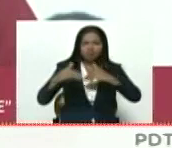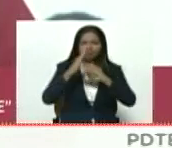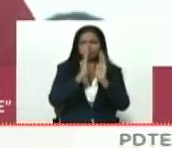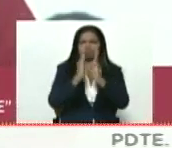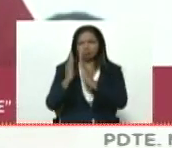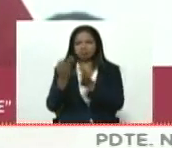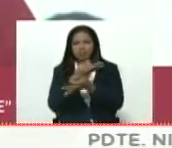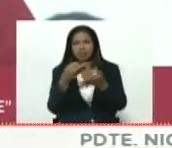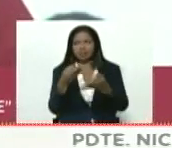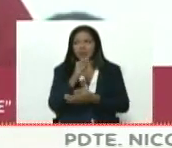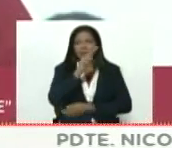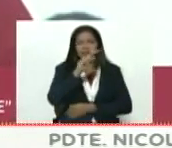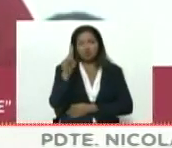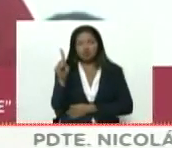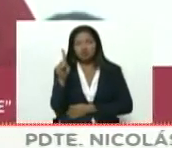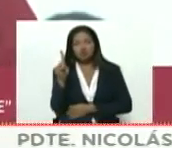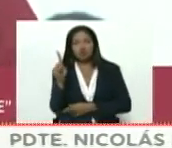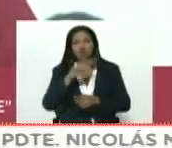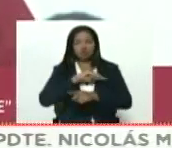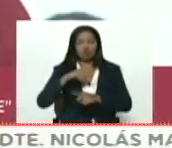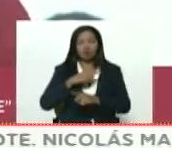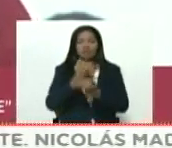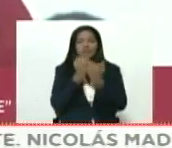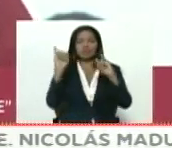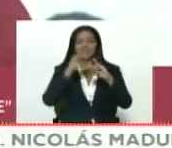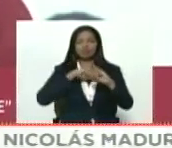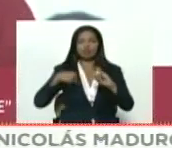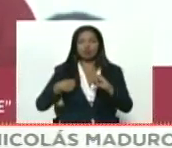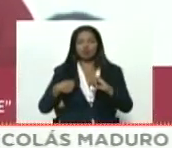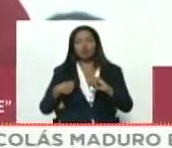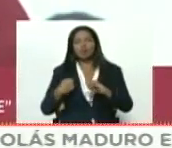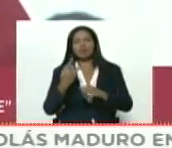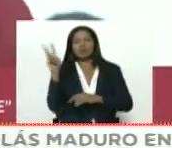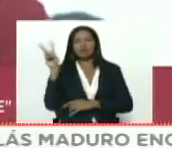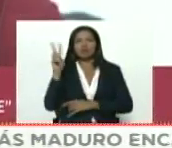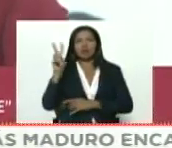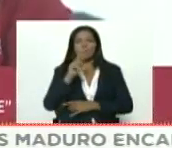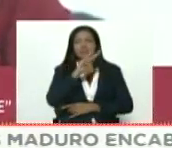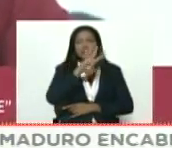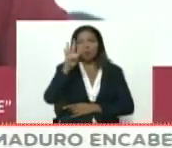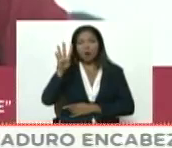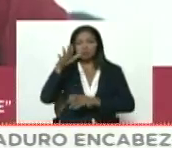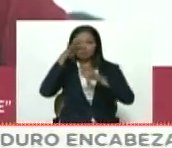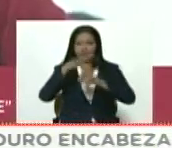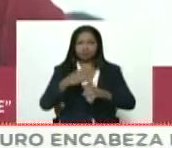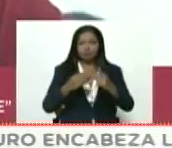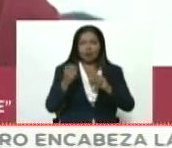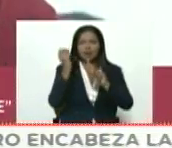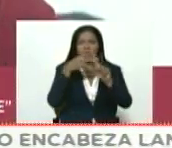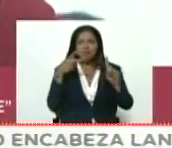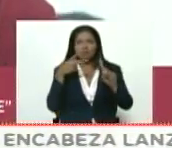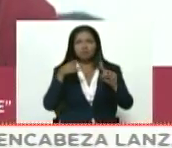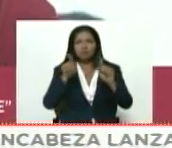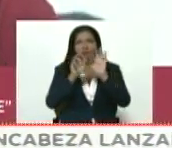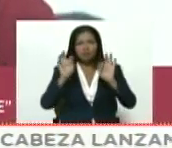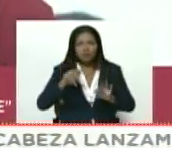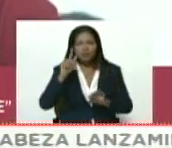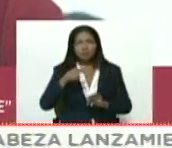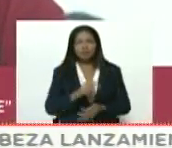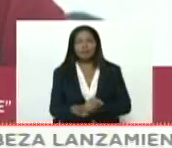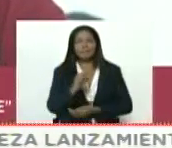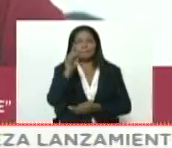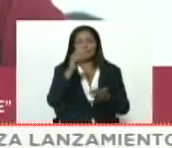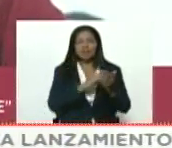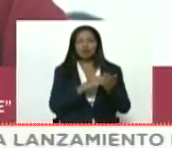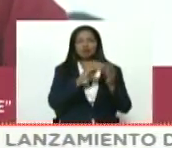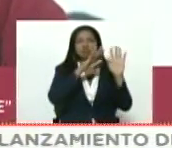organización. En el 21 sellábamos la independencia de Venezuela, en el 24 vencíamos en Ayacucho y en 1830 se